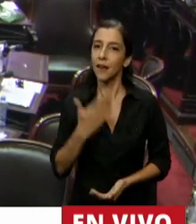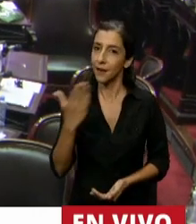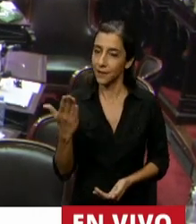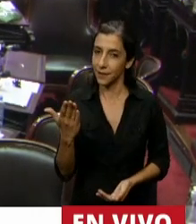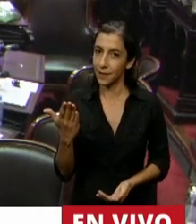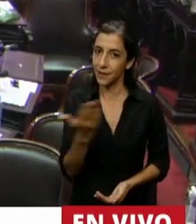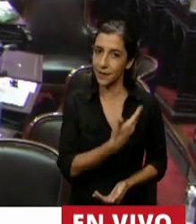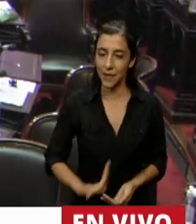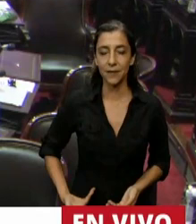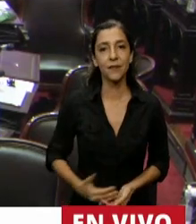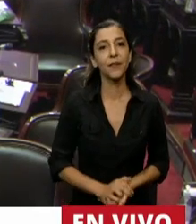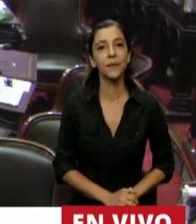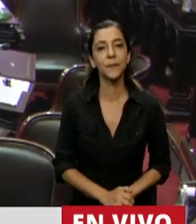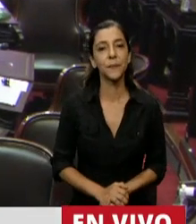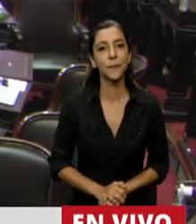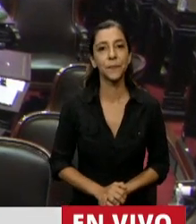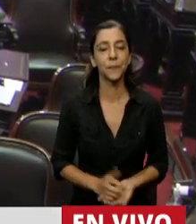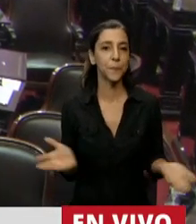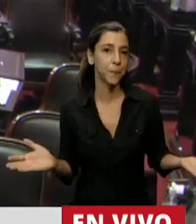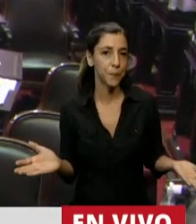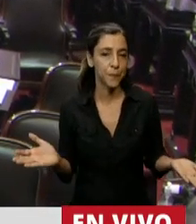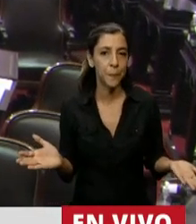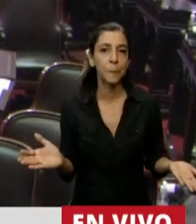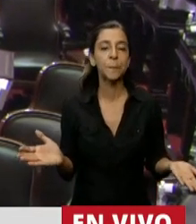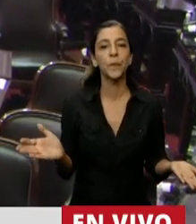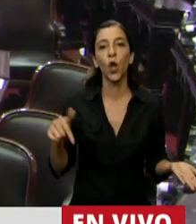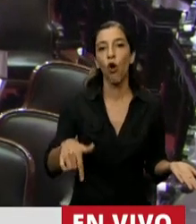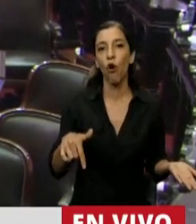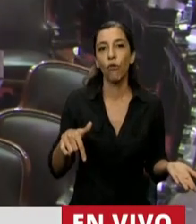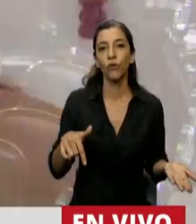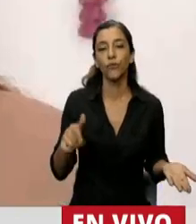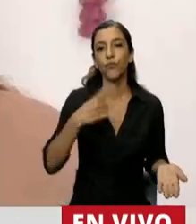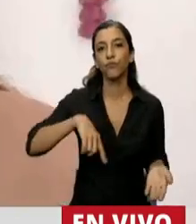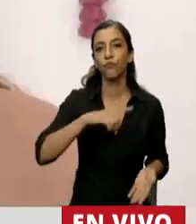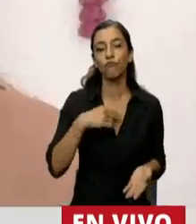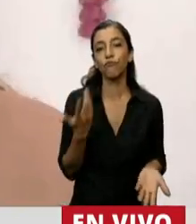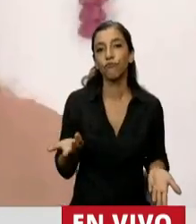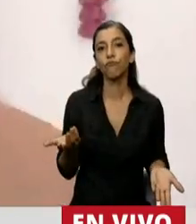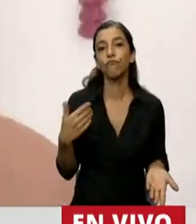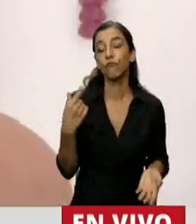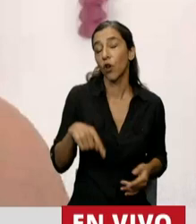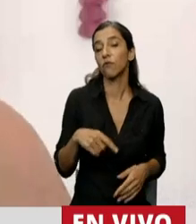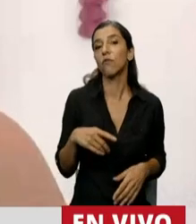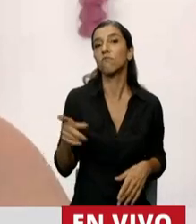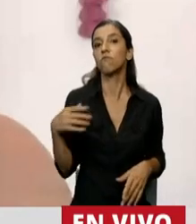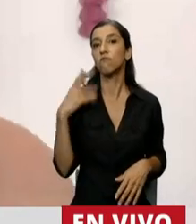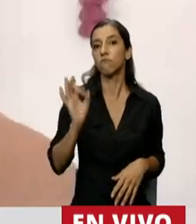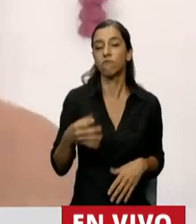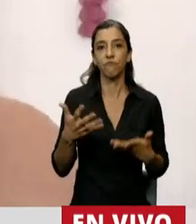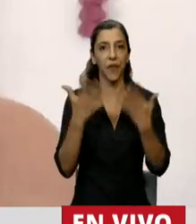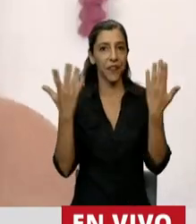Gracias, señor presidente. Bueno, hoy estamos en un día histórico, en